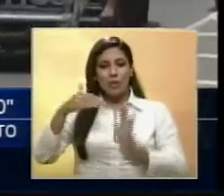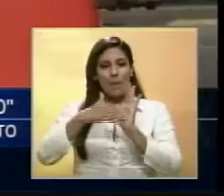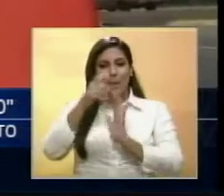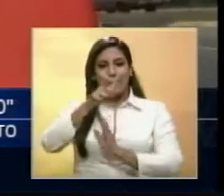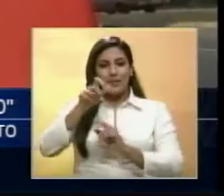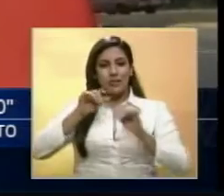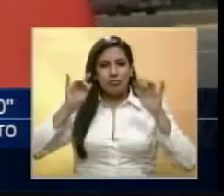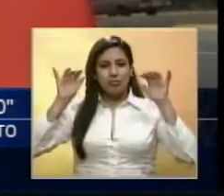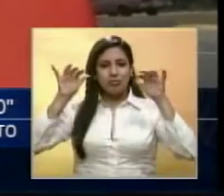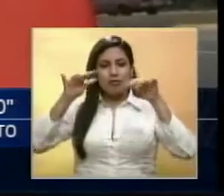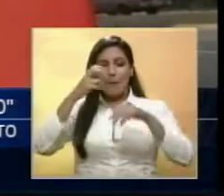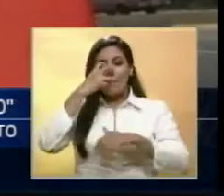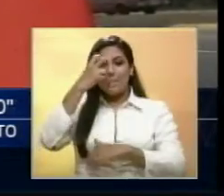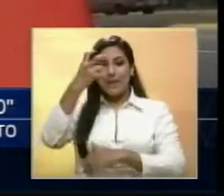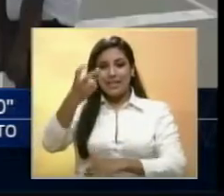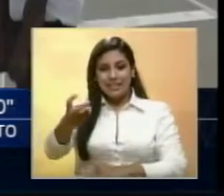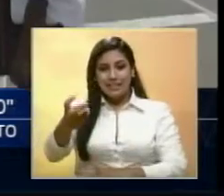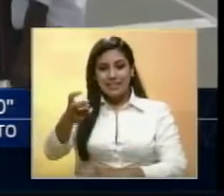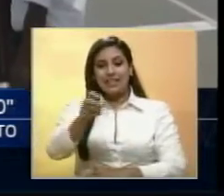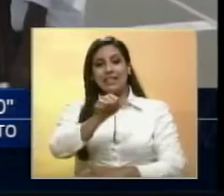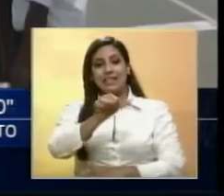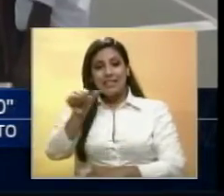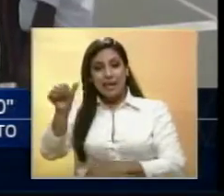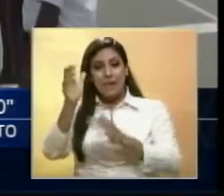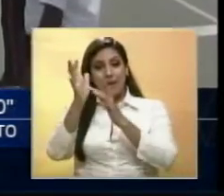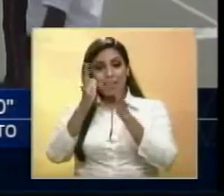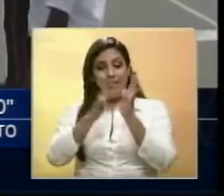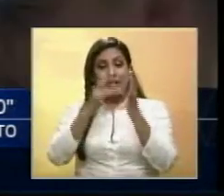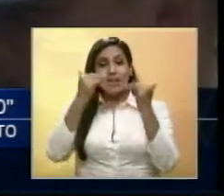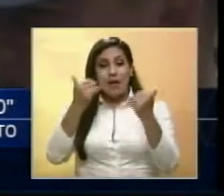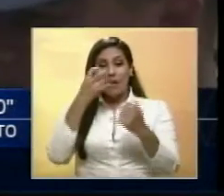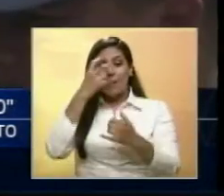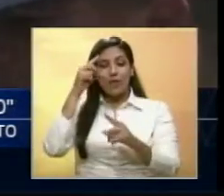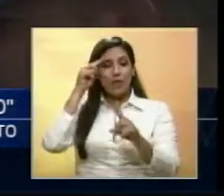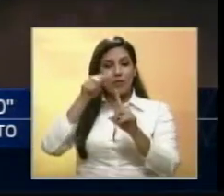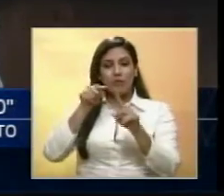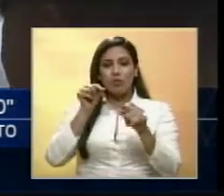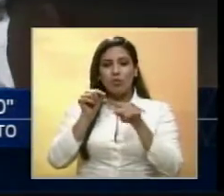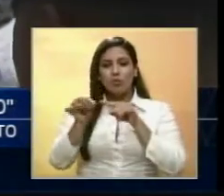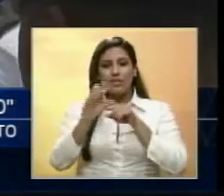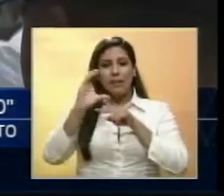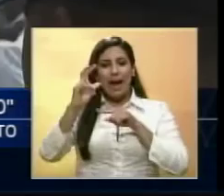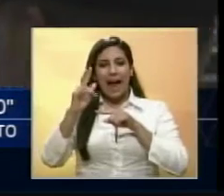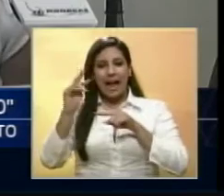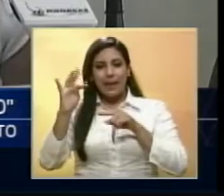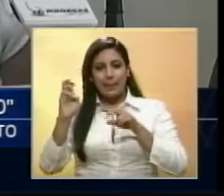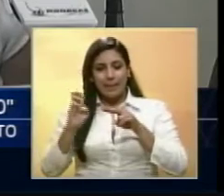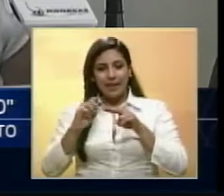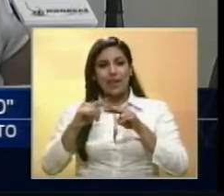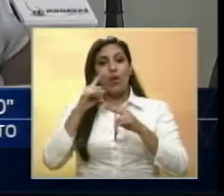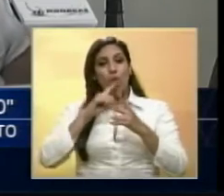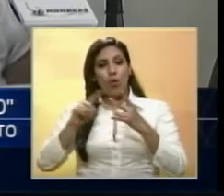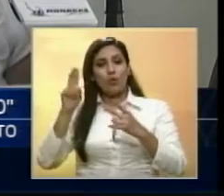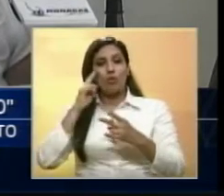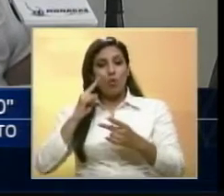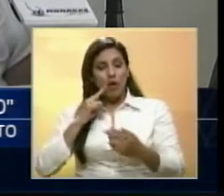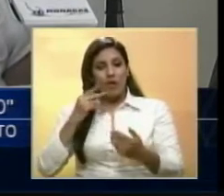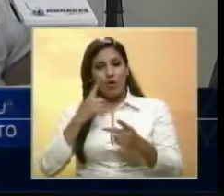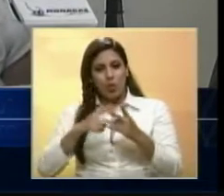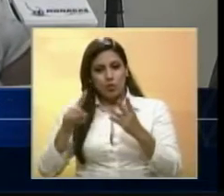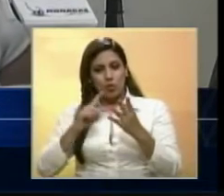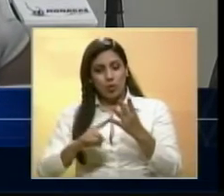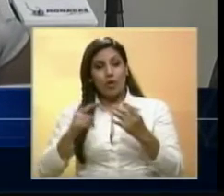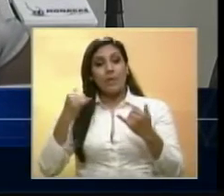personas visitaron la entidad durante el asueto y los destinos más visitados fueron los municipios Caripe, Bolívar y Acosta. Calificamos